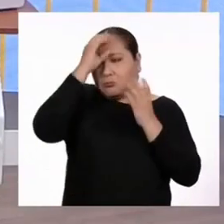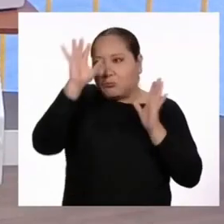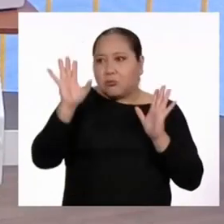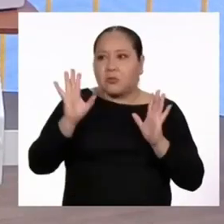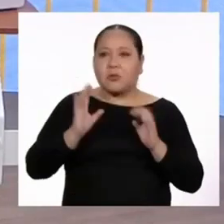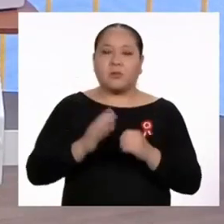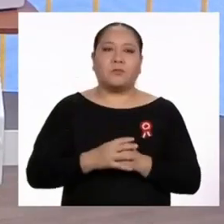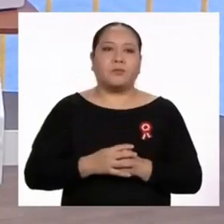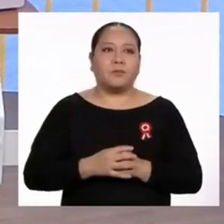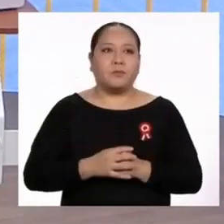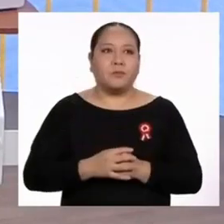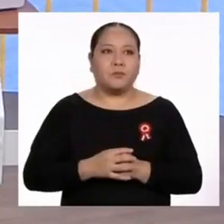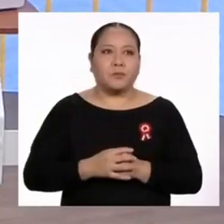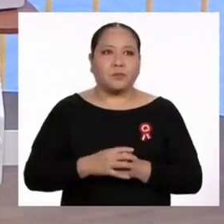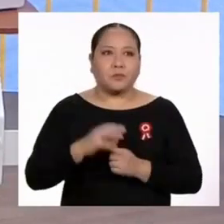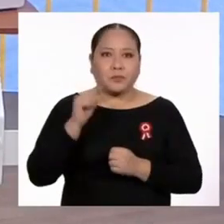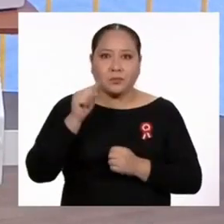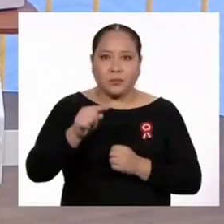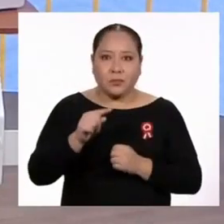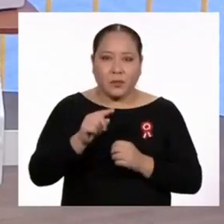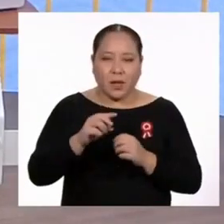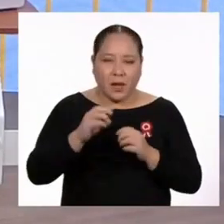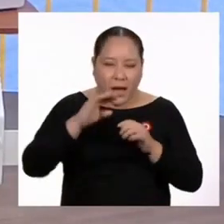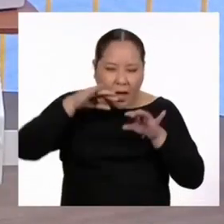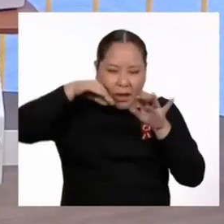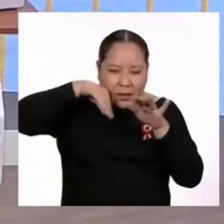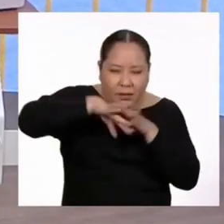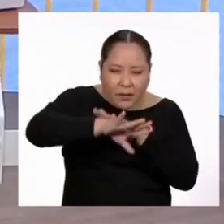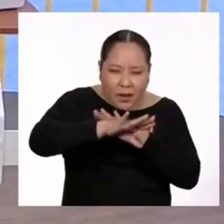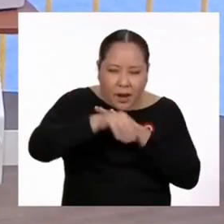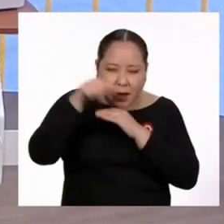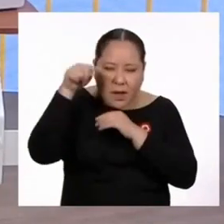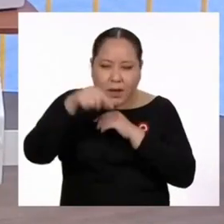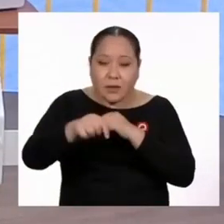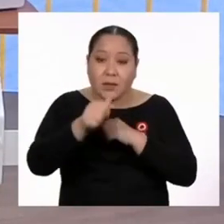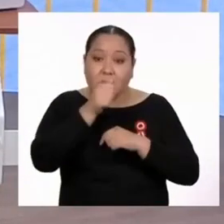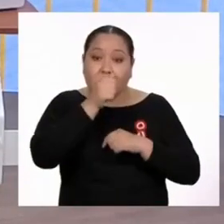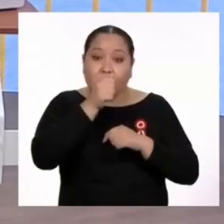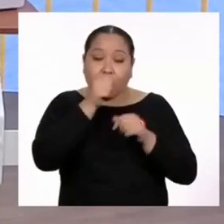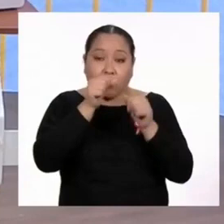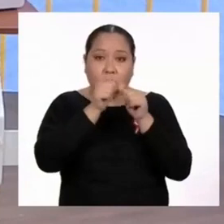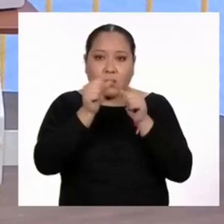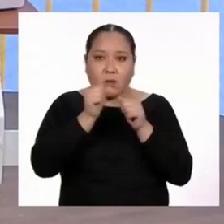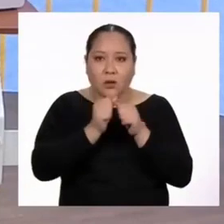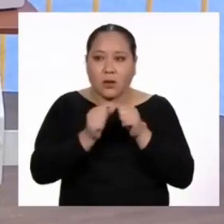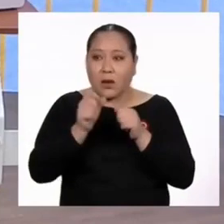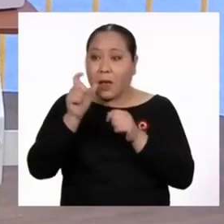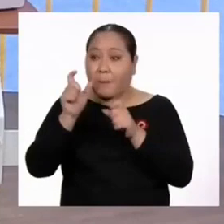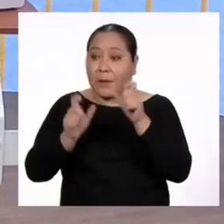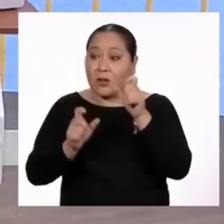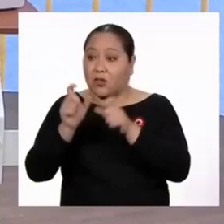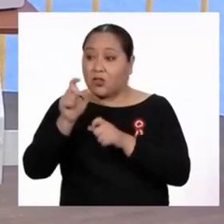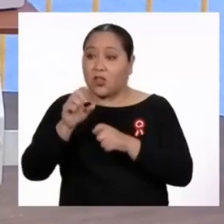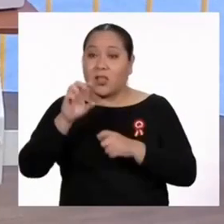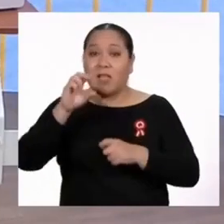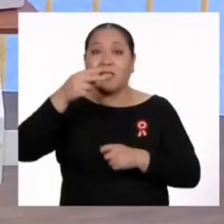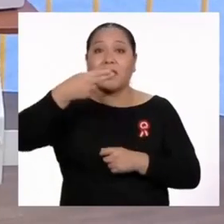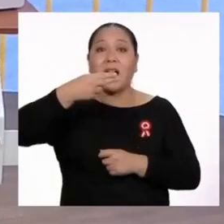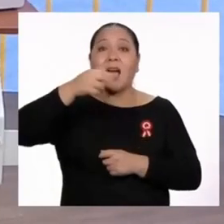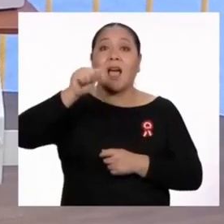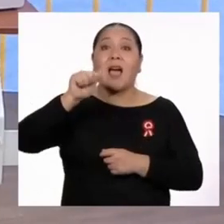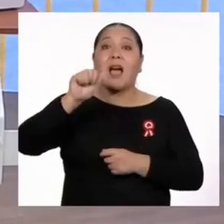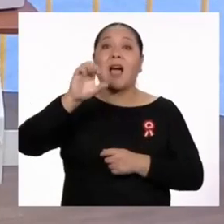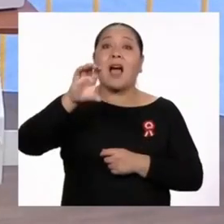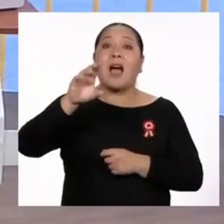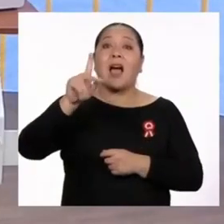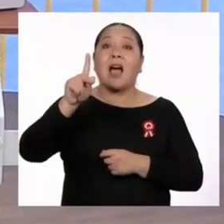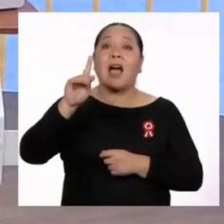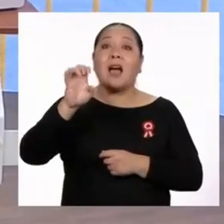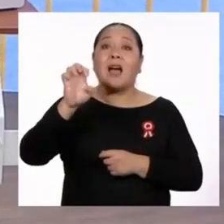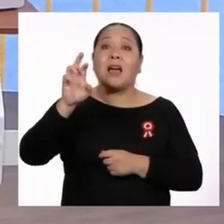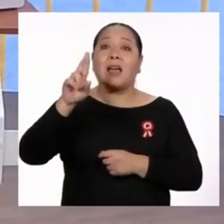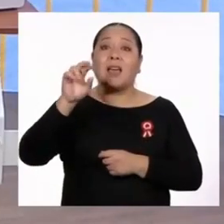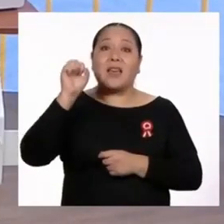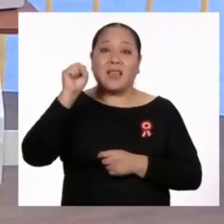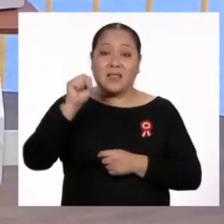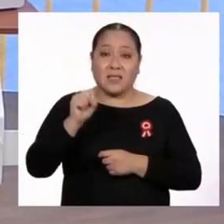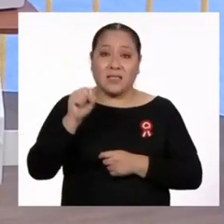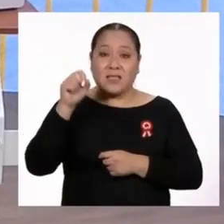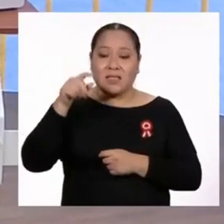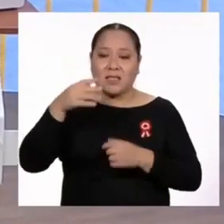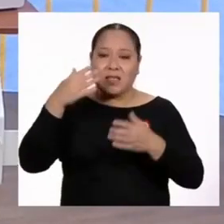Y para romper esas claves, los hackers tendrían que descomponer estos números públicos en